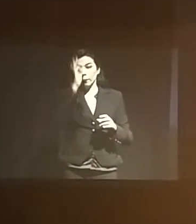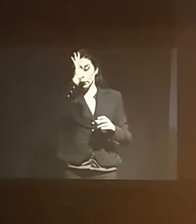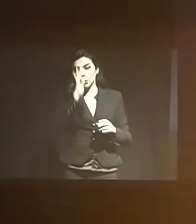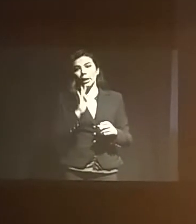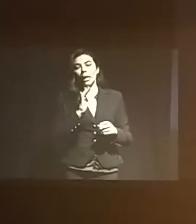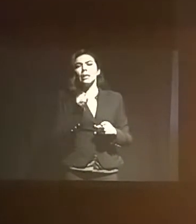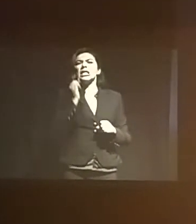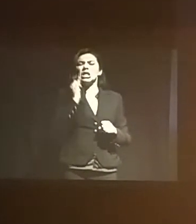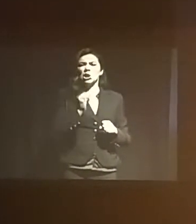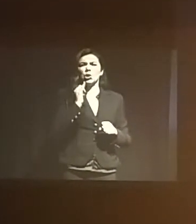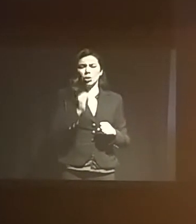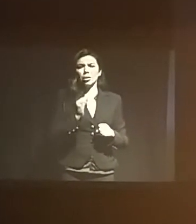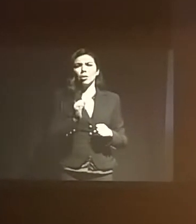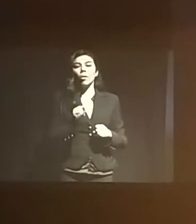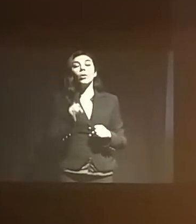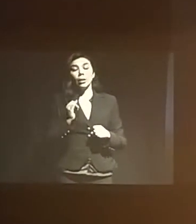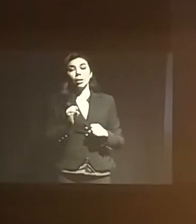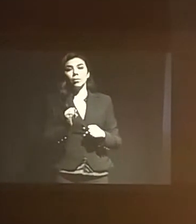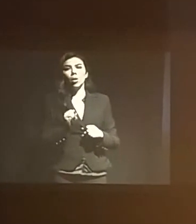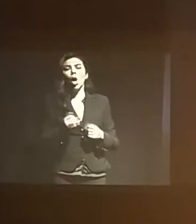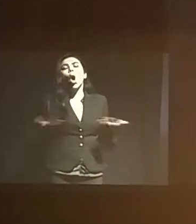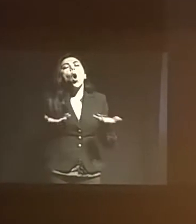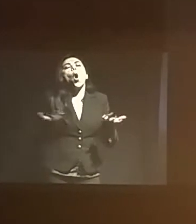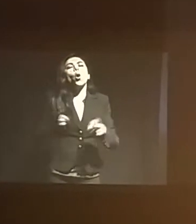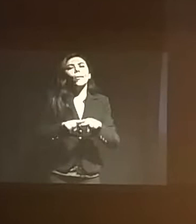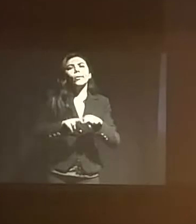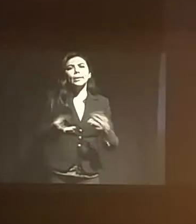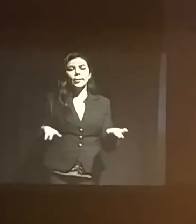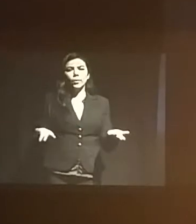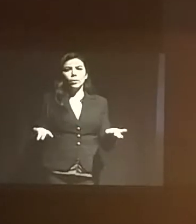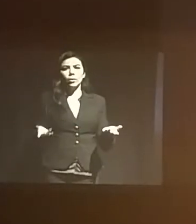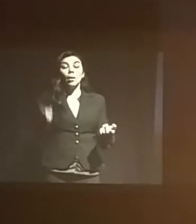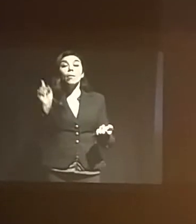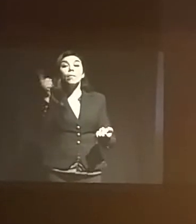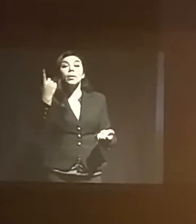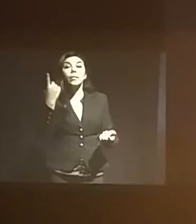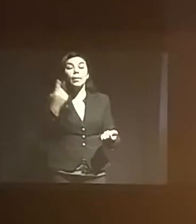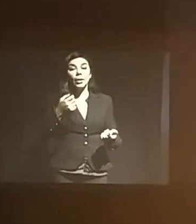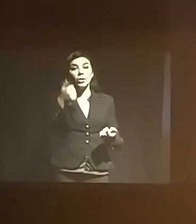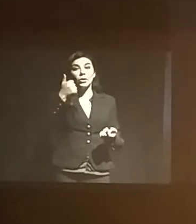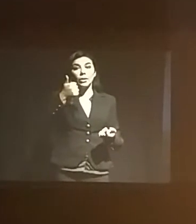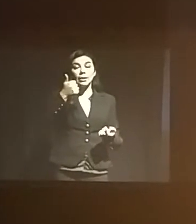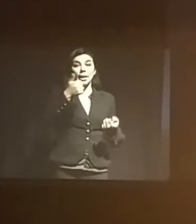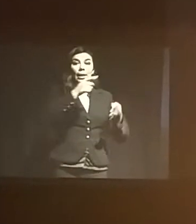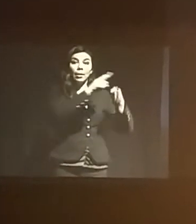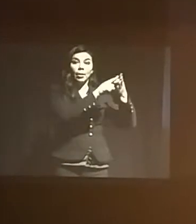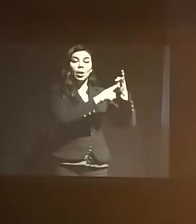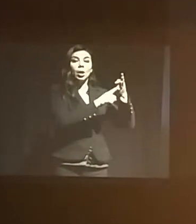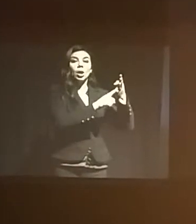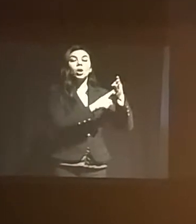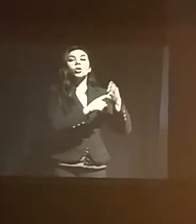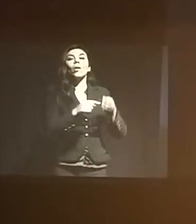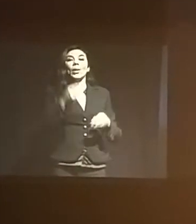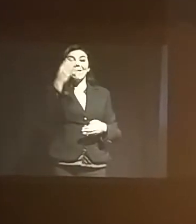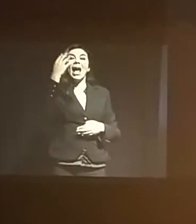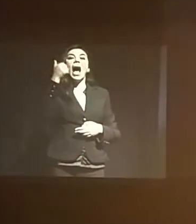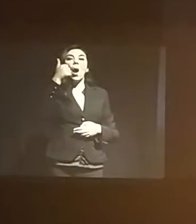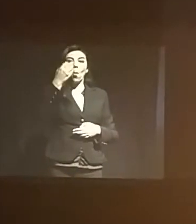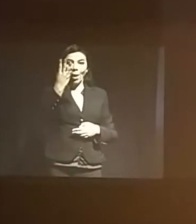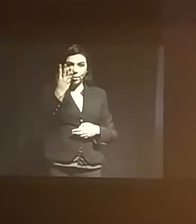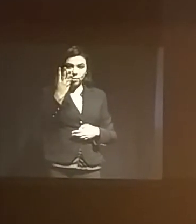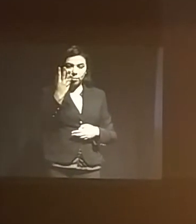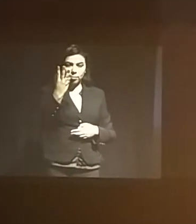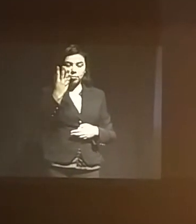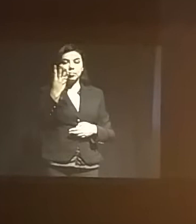mira, vamos a instalarlo así. Es decir, ¿cómo hacemos? Primero, esos 6 ámbitos los vamos a llevar a 4 porque esa es nuestra realidad